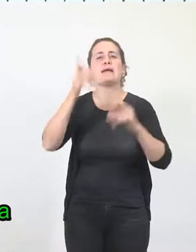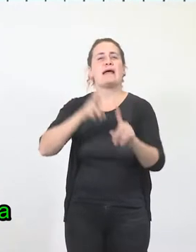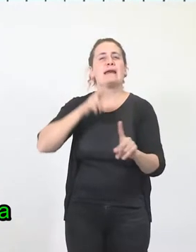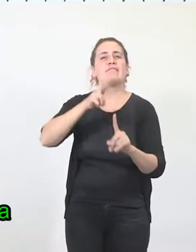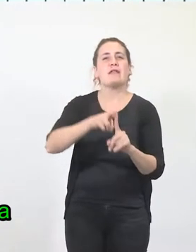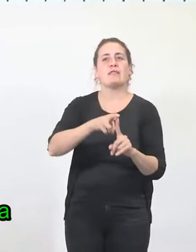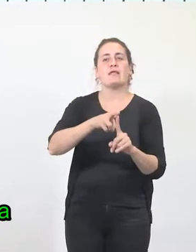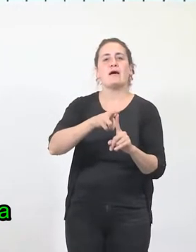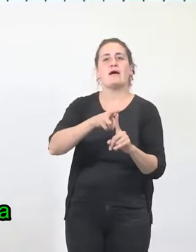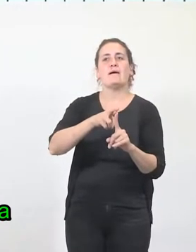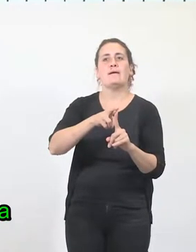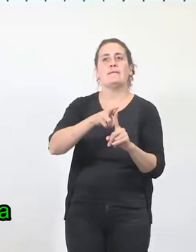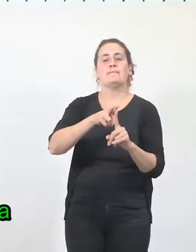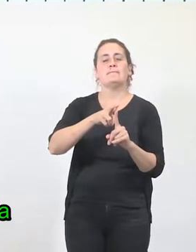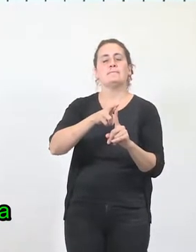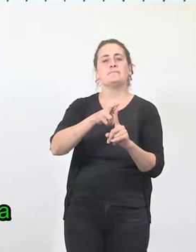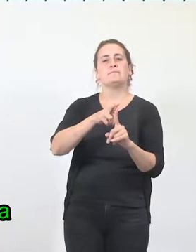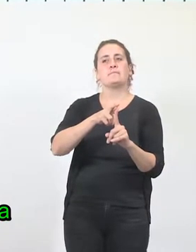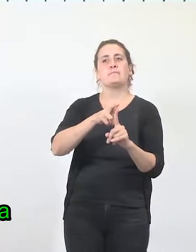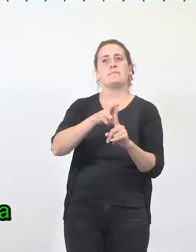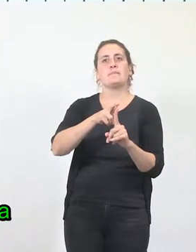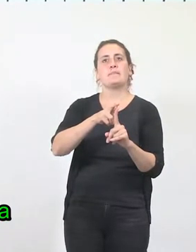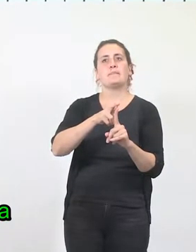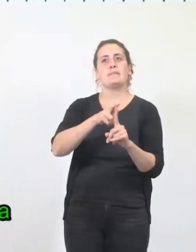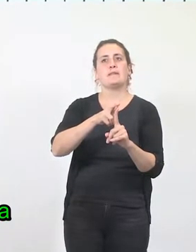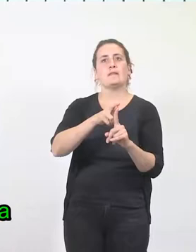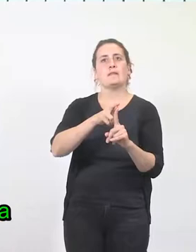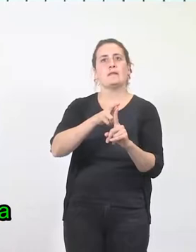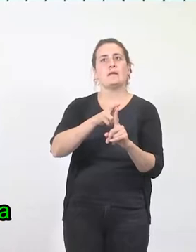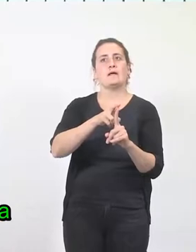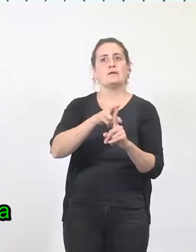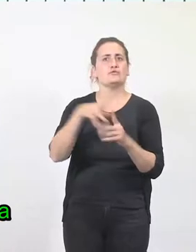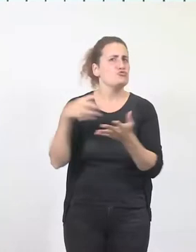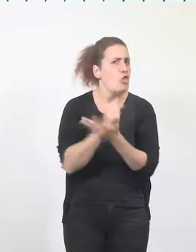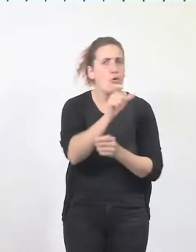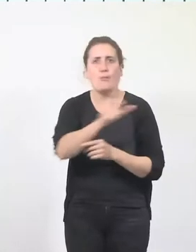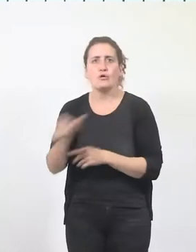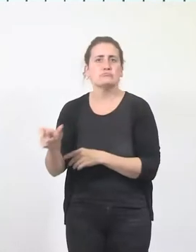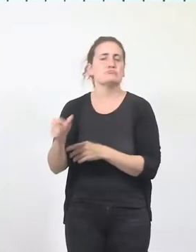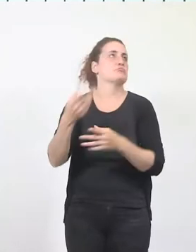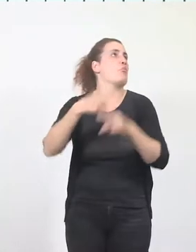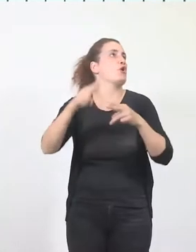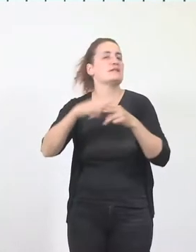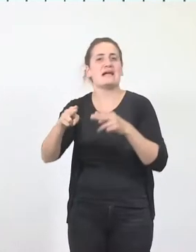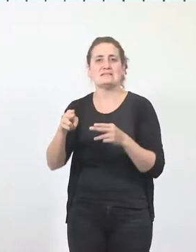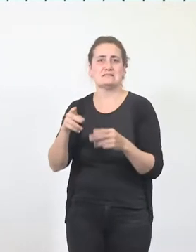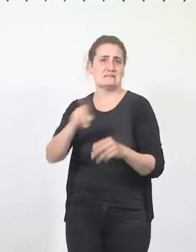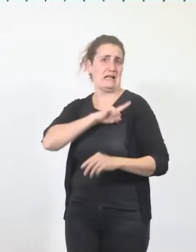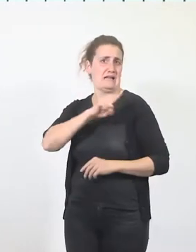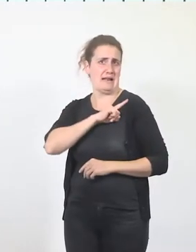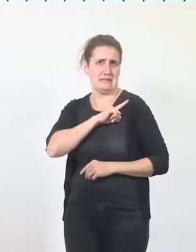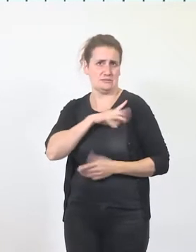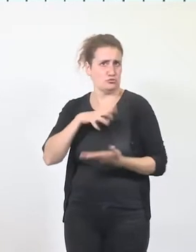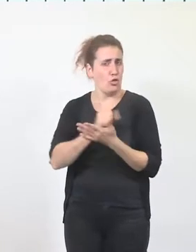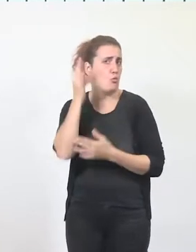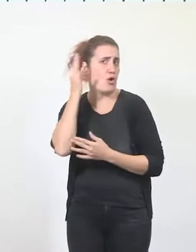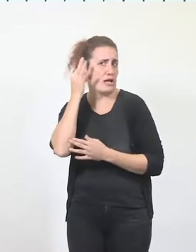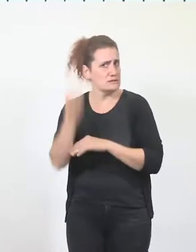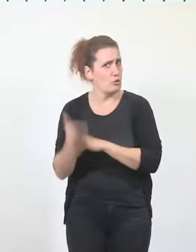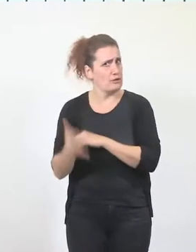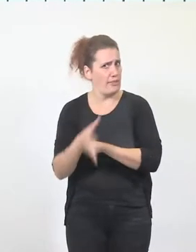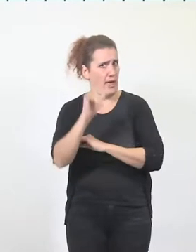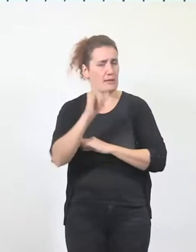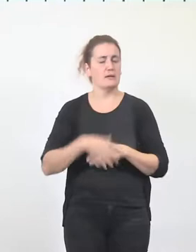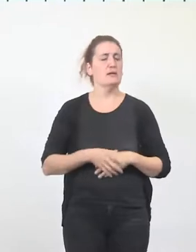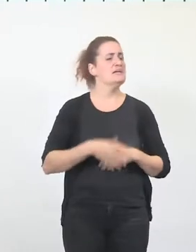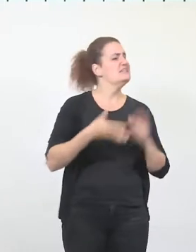referencia de todas lo que son políticas de género. En ese sentido, por lo tanto, sí que